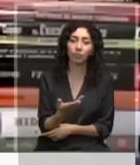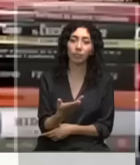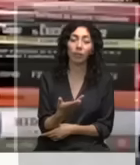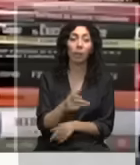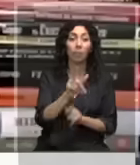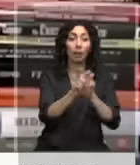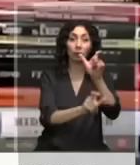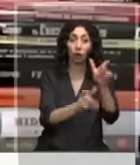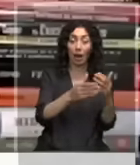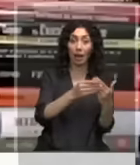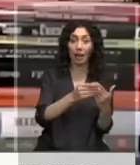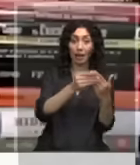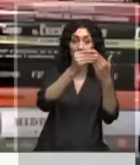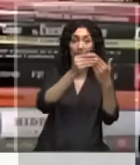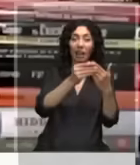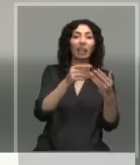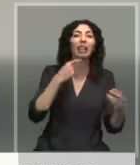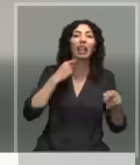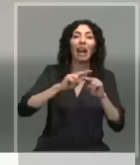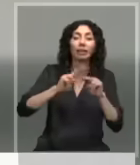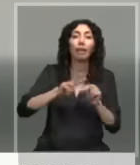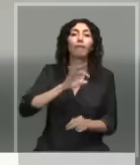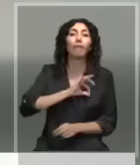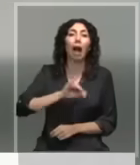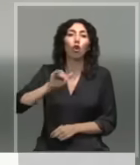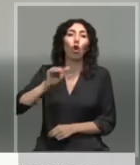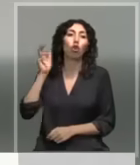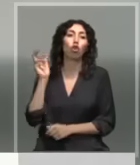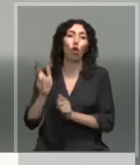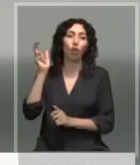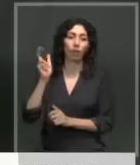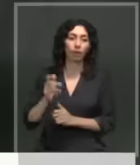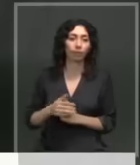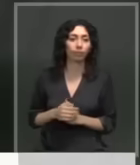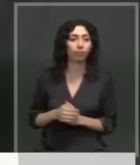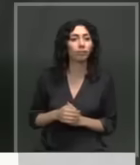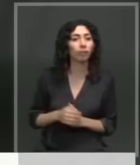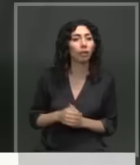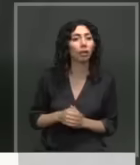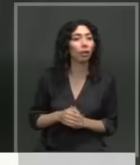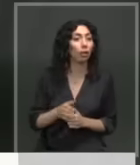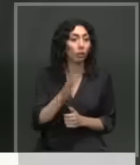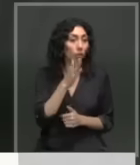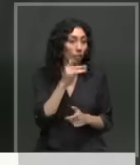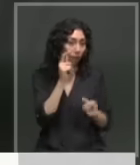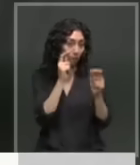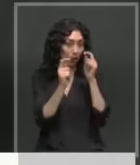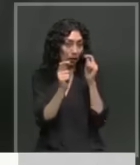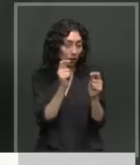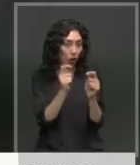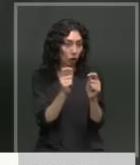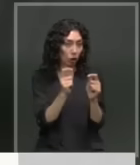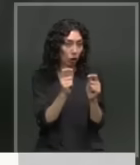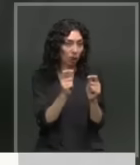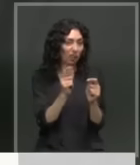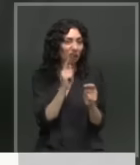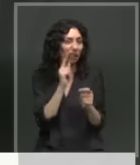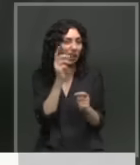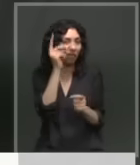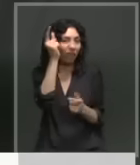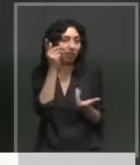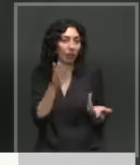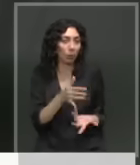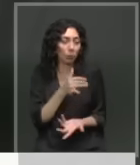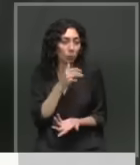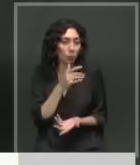son robabancos. Mi medio es matar a você. No tem risco, isso aí, no sé quién inventó eso para você, entendeu?